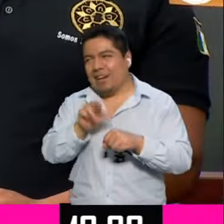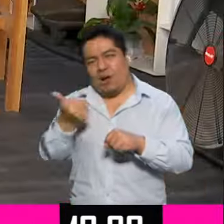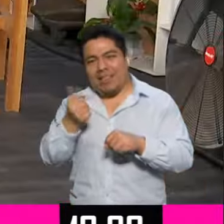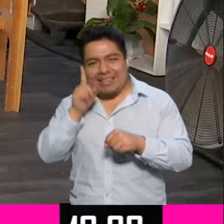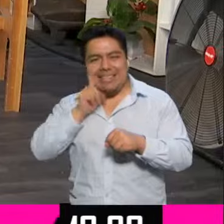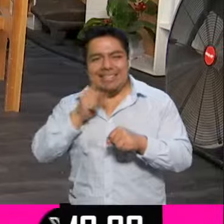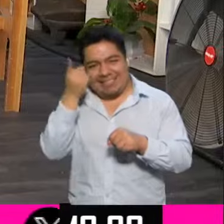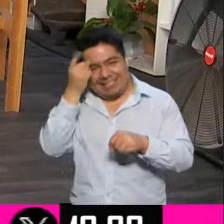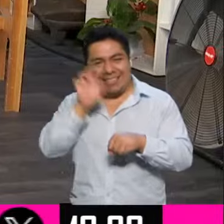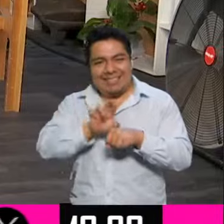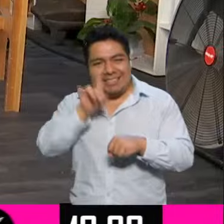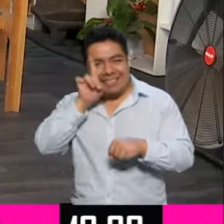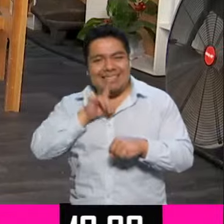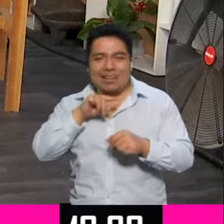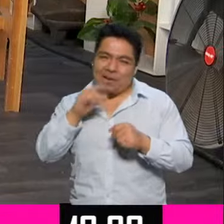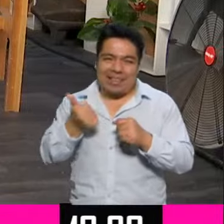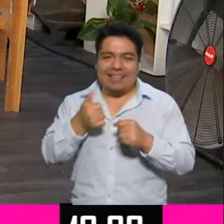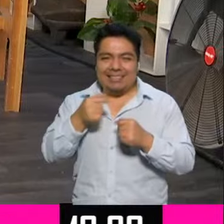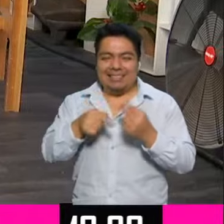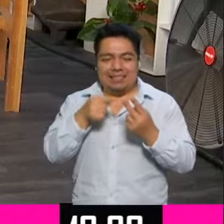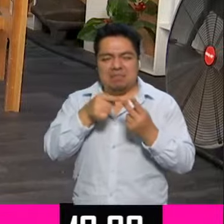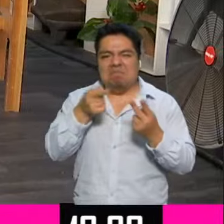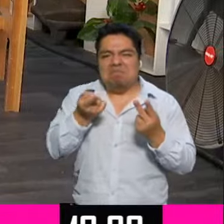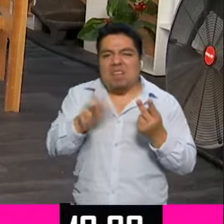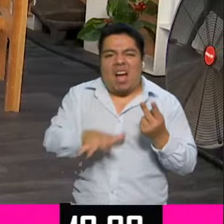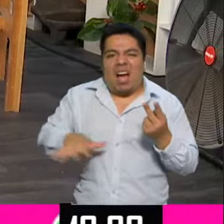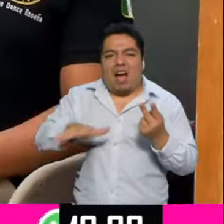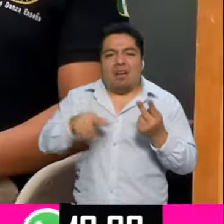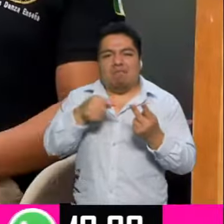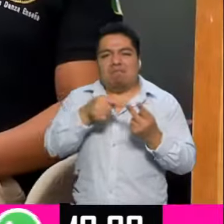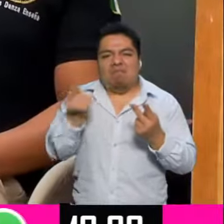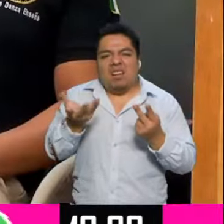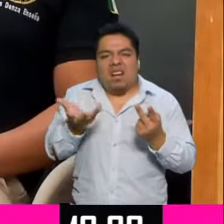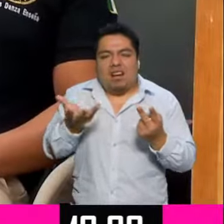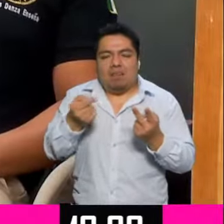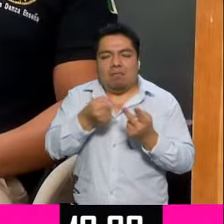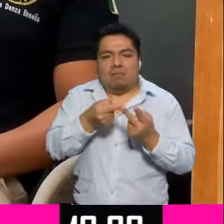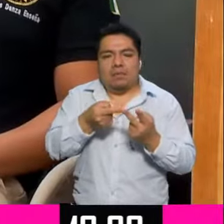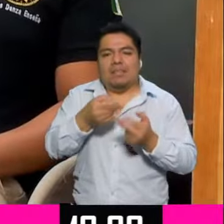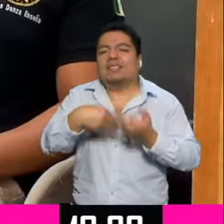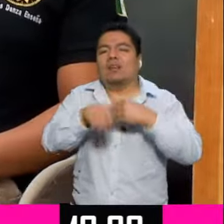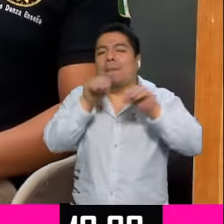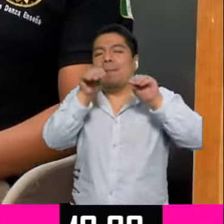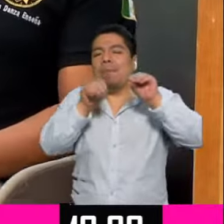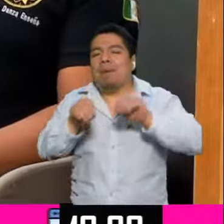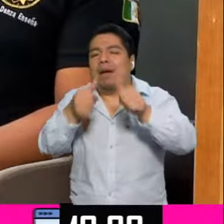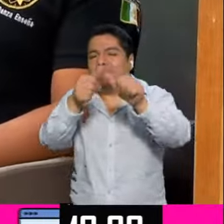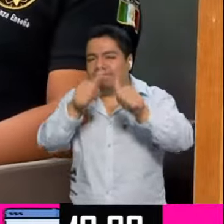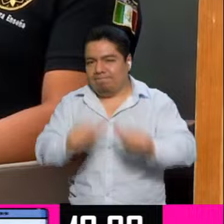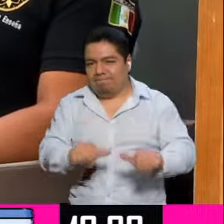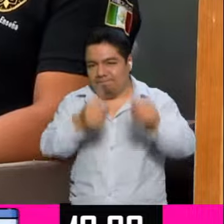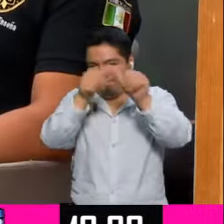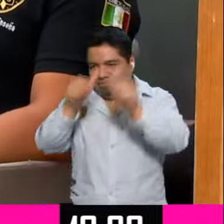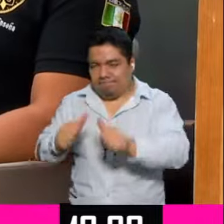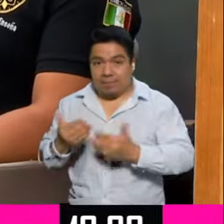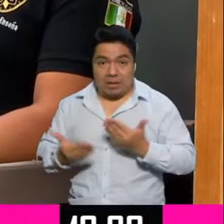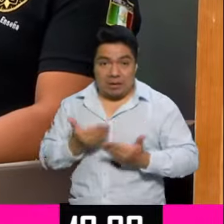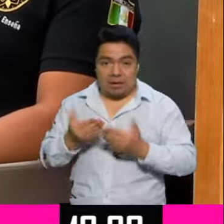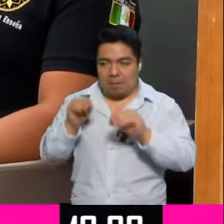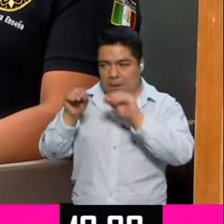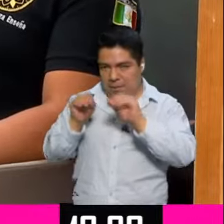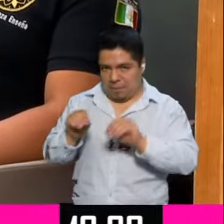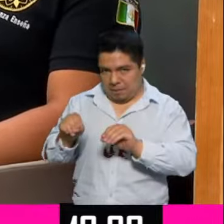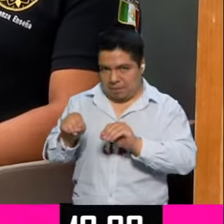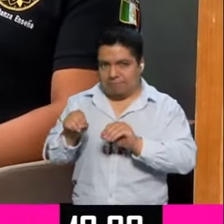directora. Una directora más. ¿Pero en qué área? Ella monta todo lo artístico, todo lo que son danza, lo que es